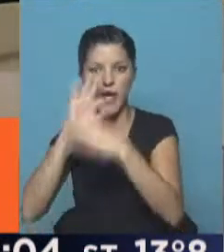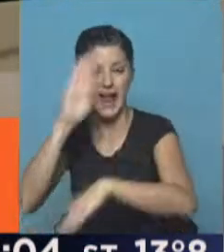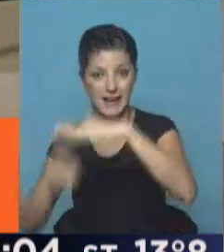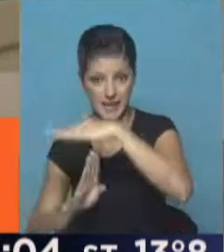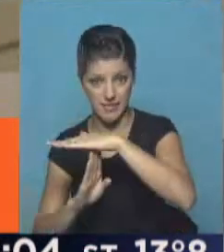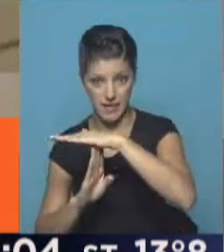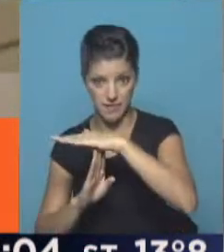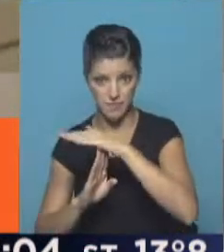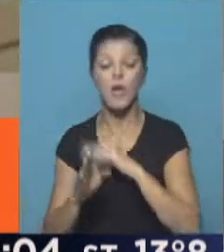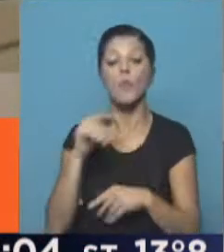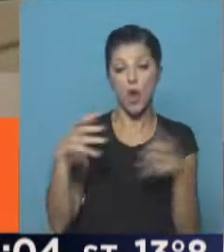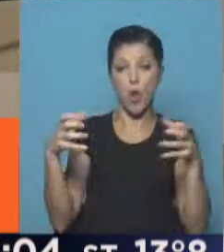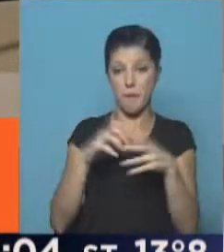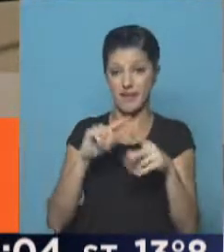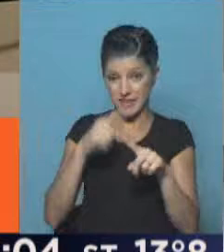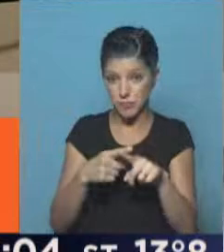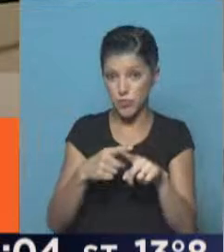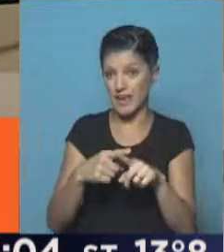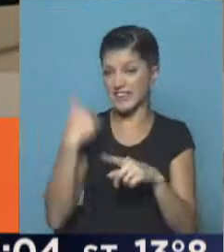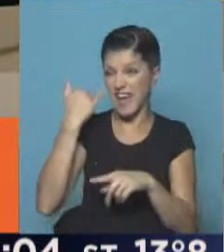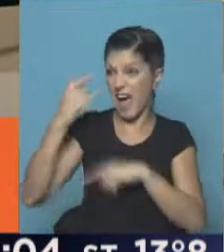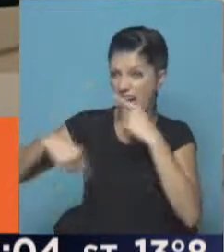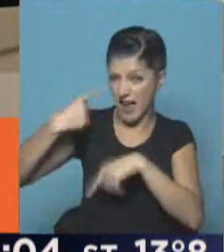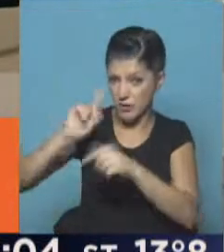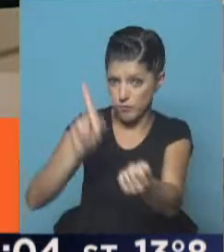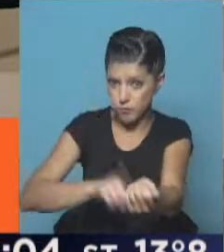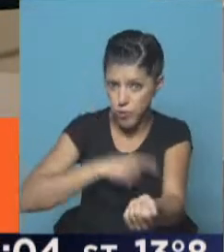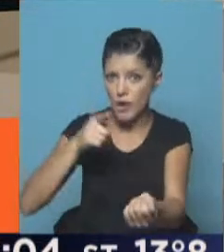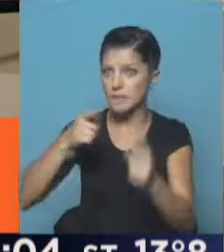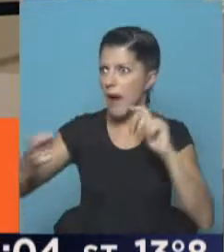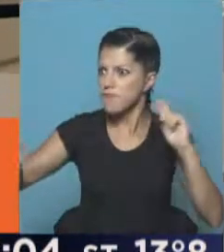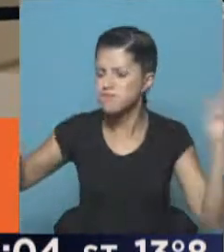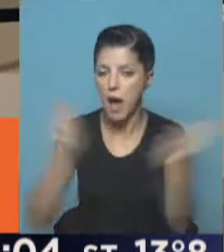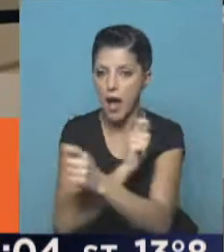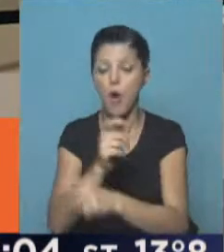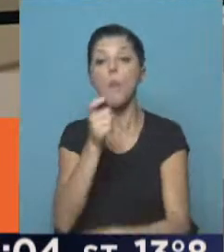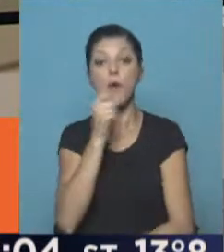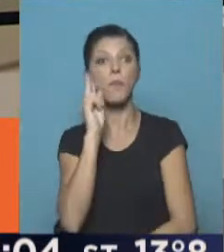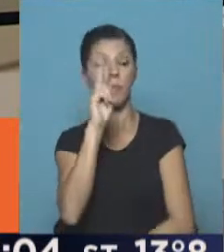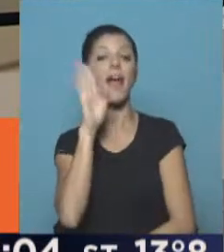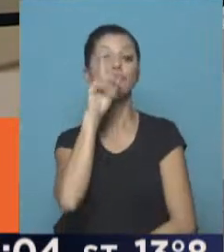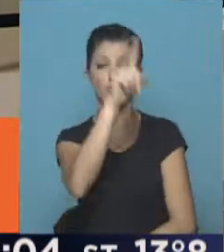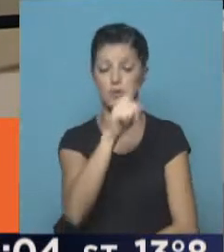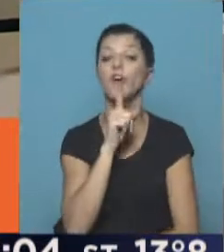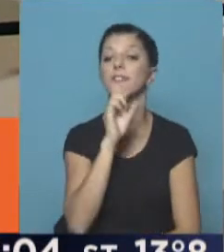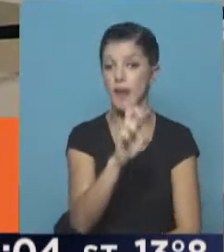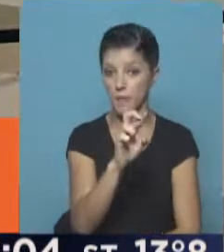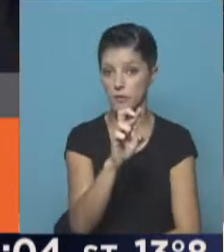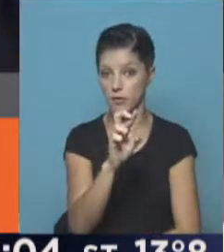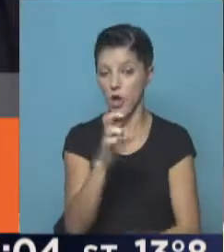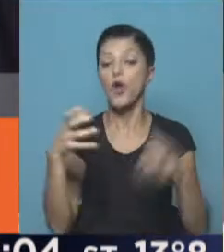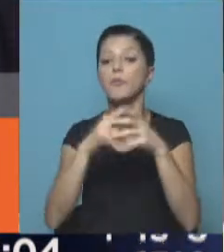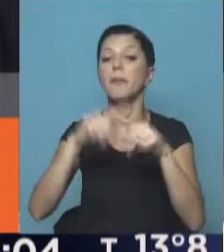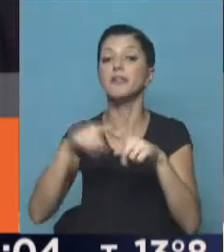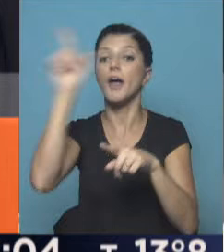tradicionales están explotando en todo el mundo. ¿Sí? De hecho, Trump es un ejemplo muy claro. Trump maniobra por derecha de todo el Partido Republicano. Y